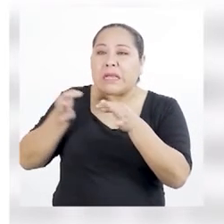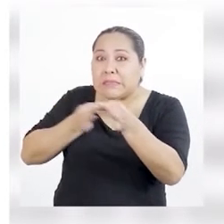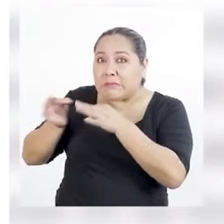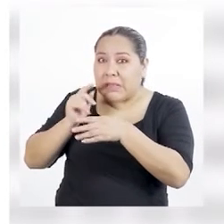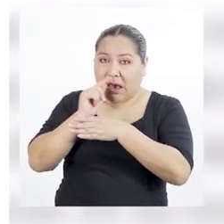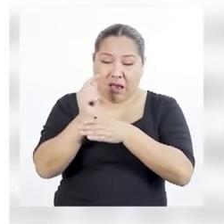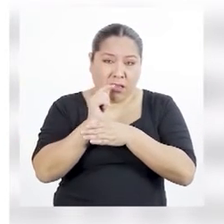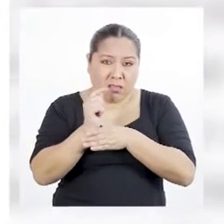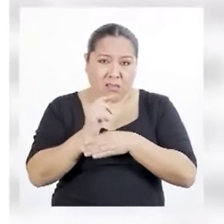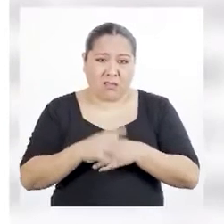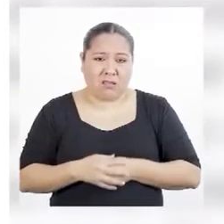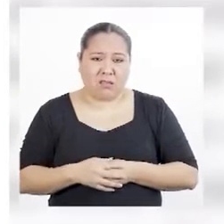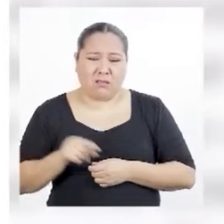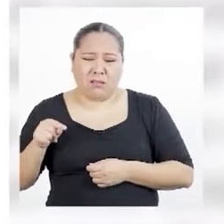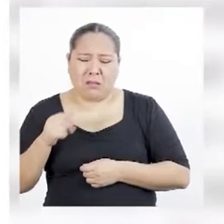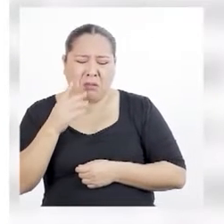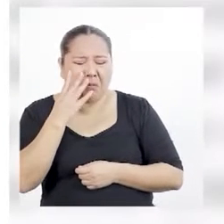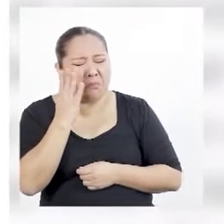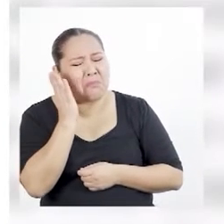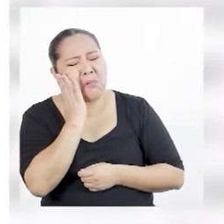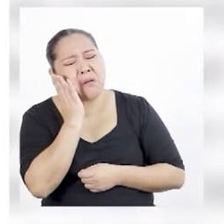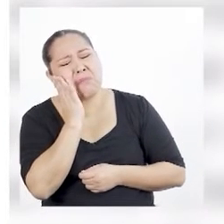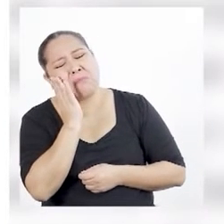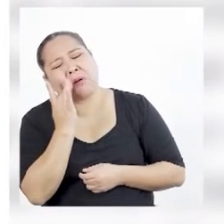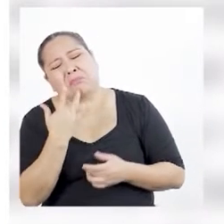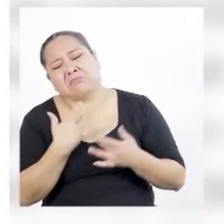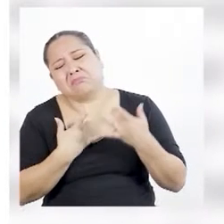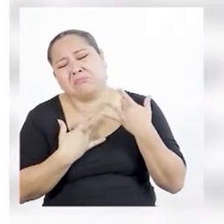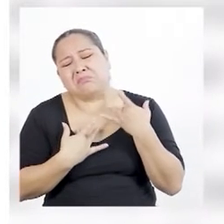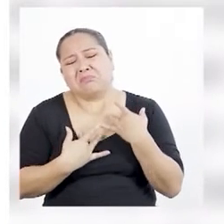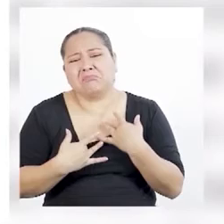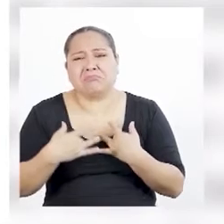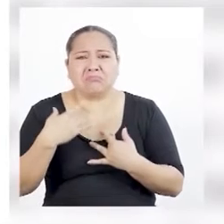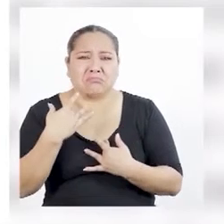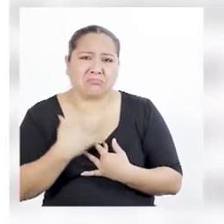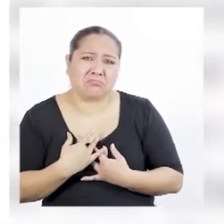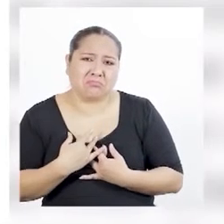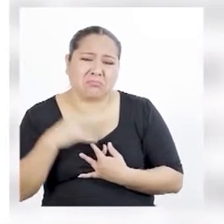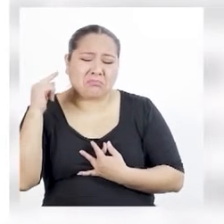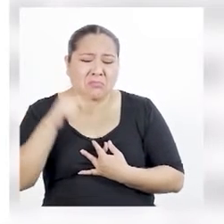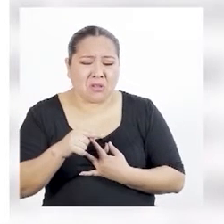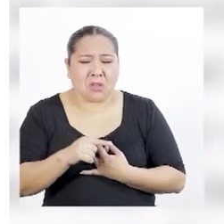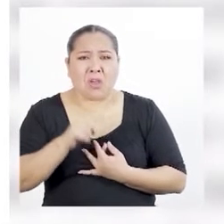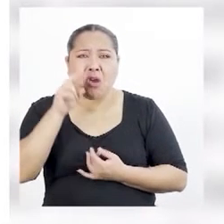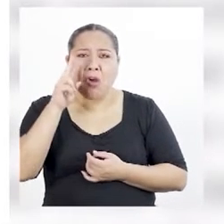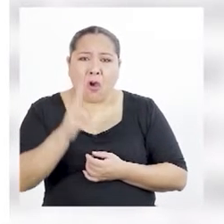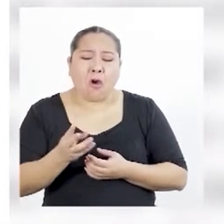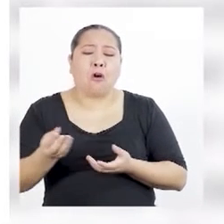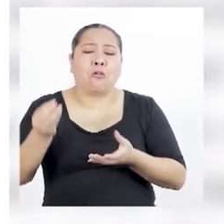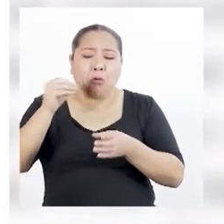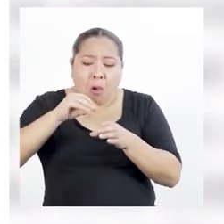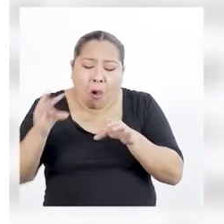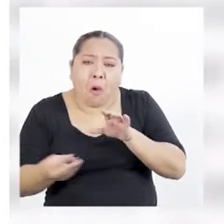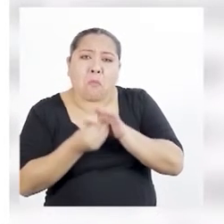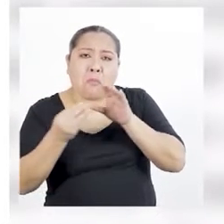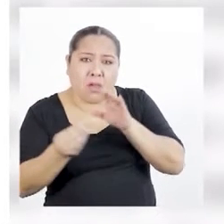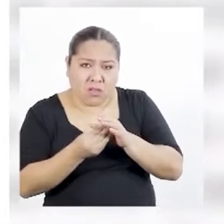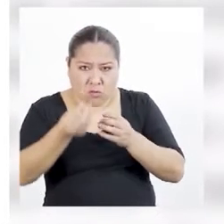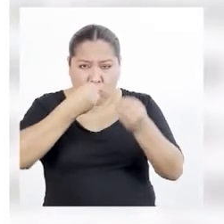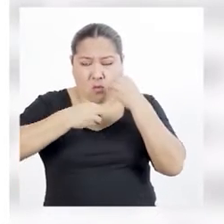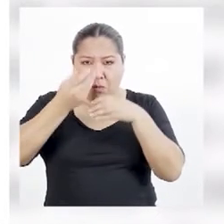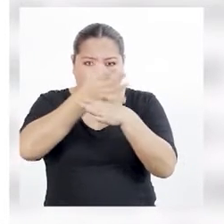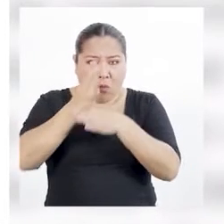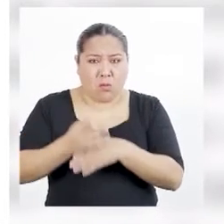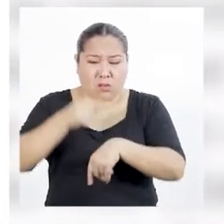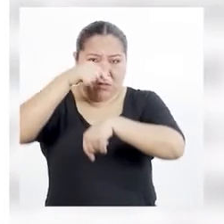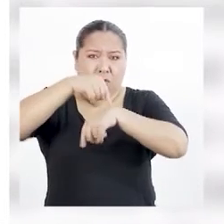la tarea. Mamá, estoy triste. A pesar de que llevo doble merienda para compartir a